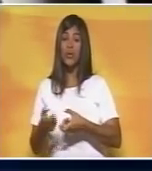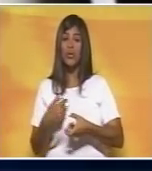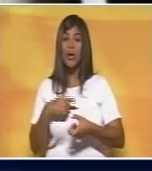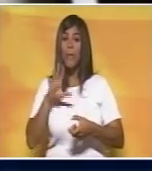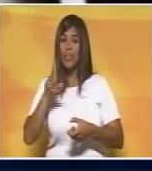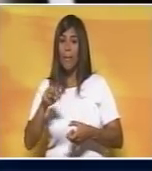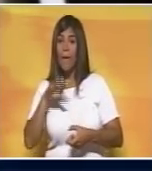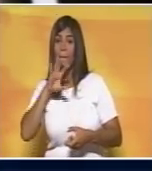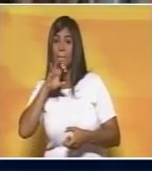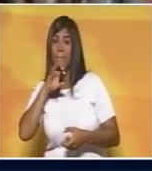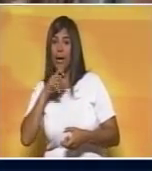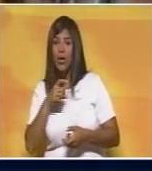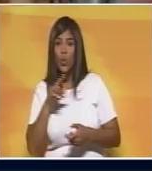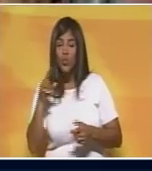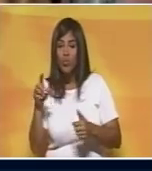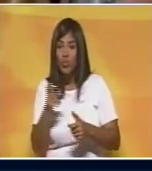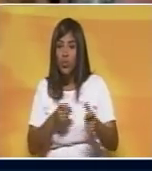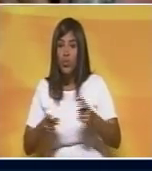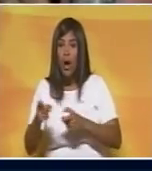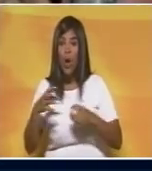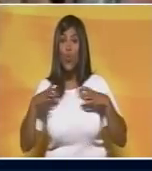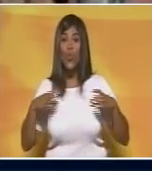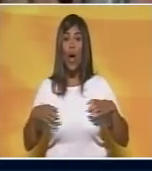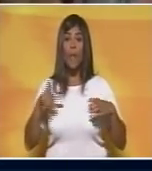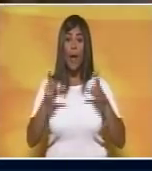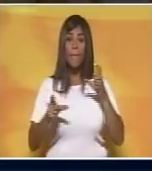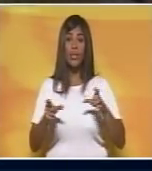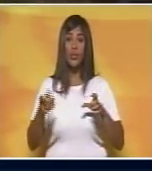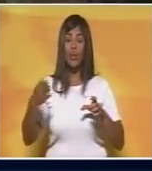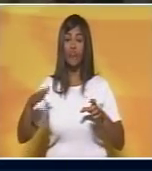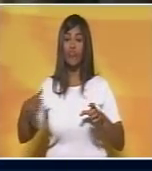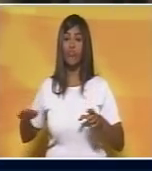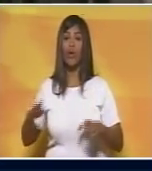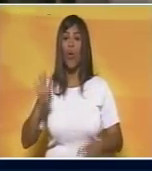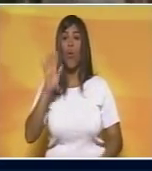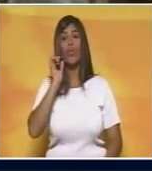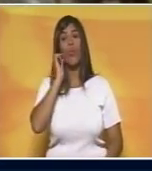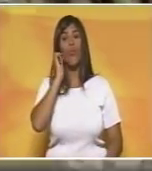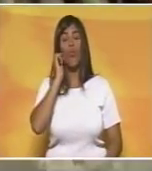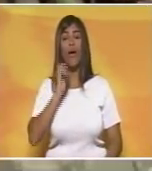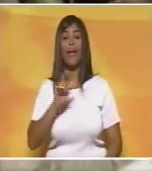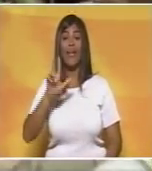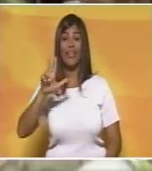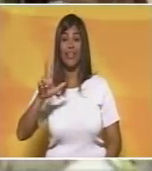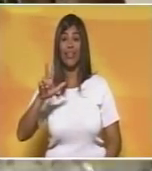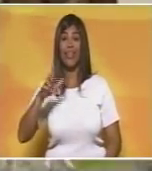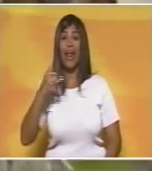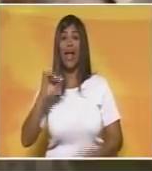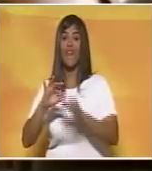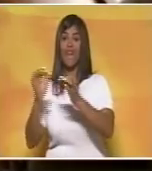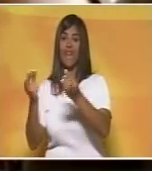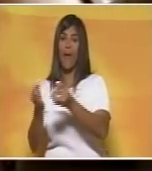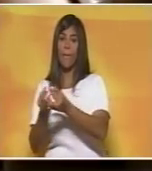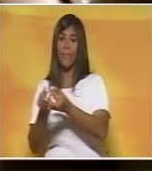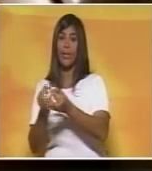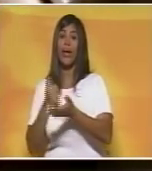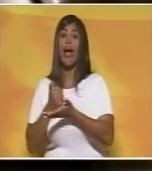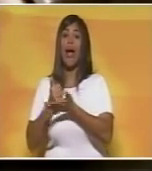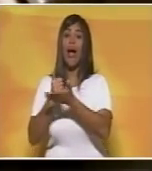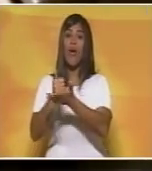olfato, apoyaron a recuperar los cuerpos de las víctimas mortales, que fueron 4 mujeres. 3 de ellas eran familiares y las